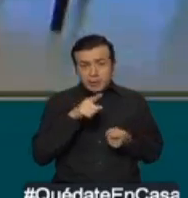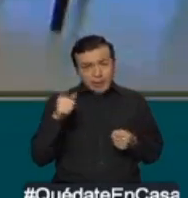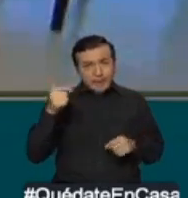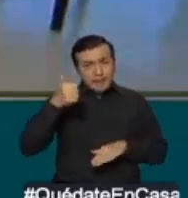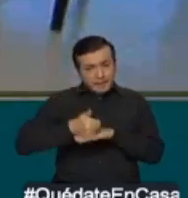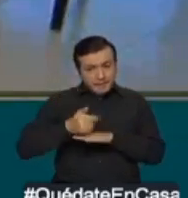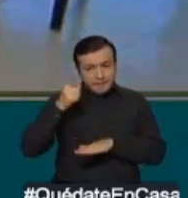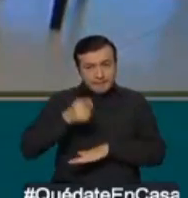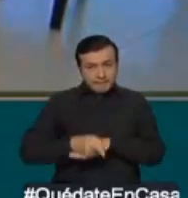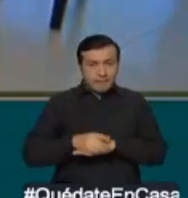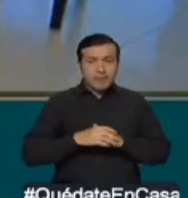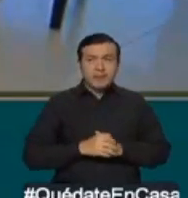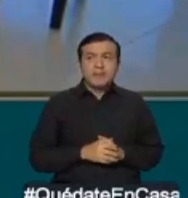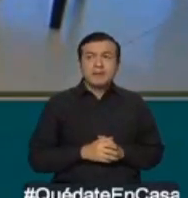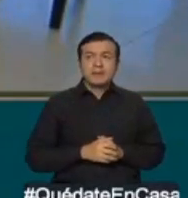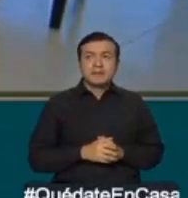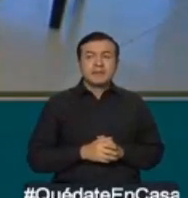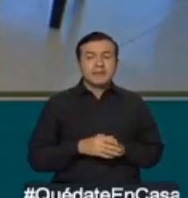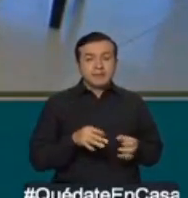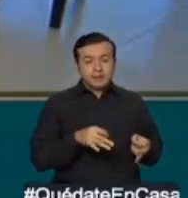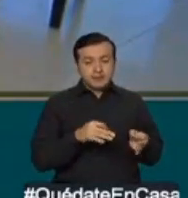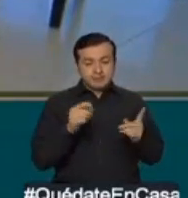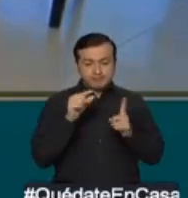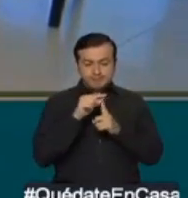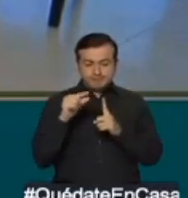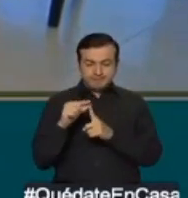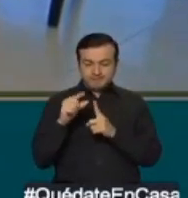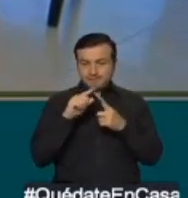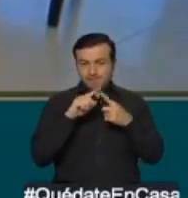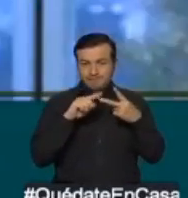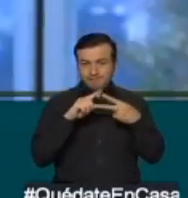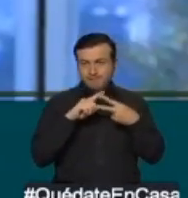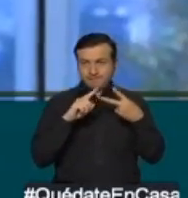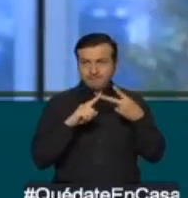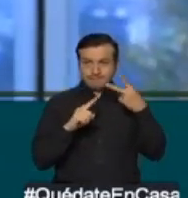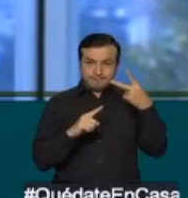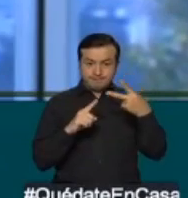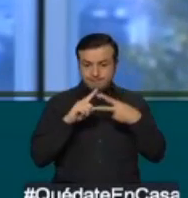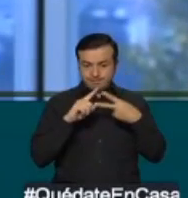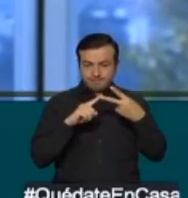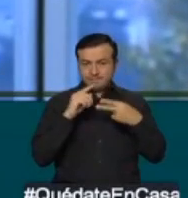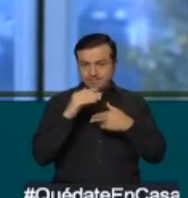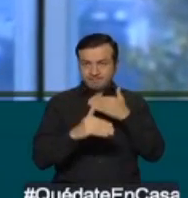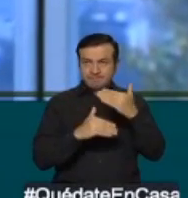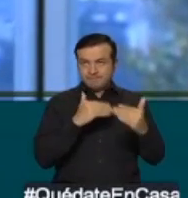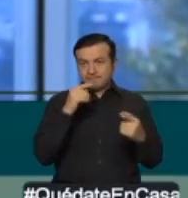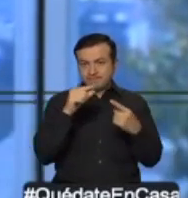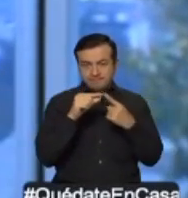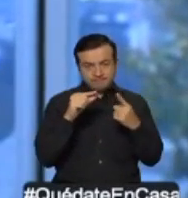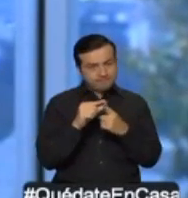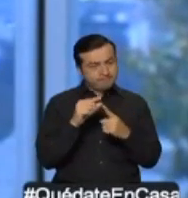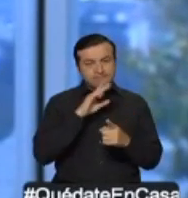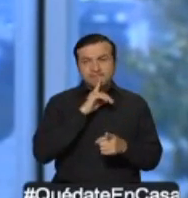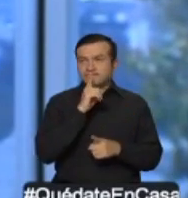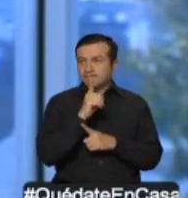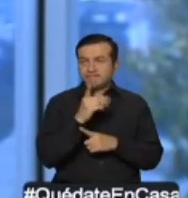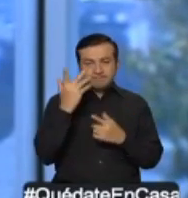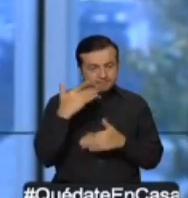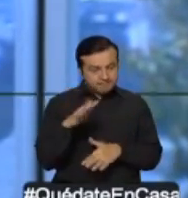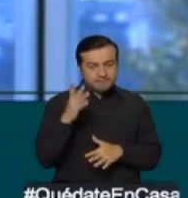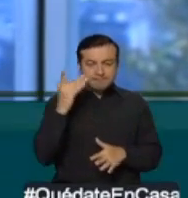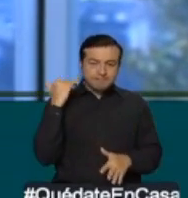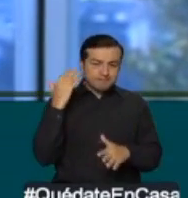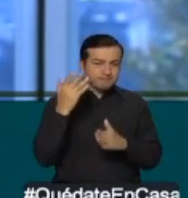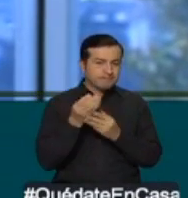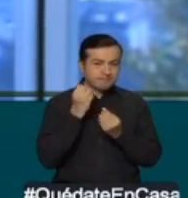autoridad fabricio aquí hay dos palabras fundamentales en este proceso que hemos hemos repetido durante cada uno de los días